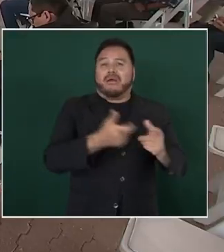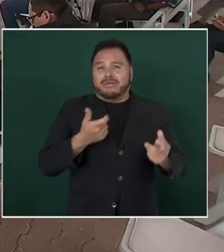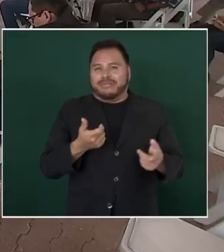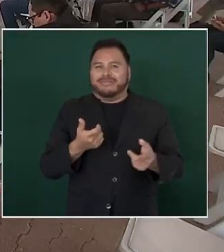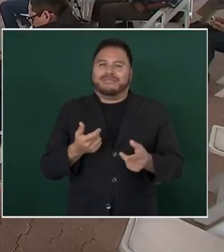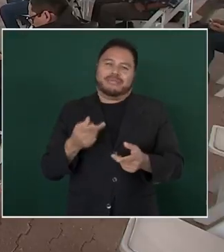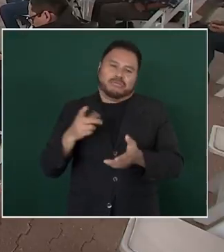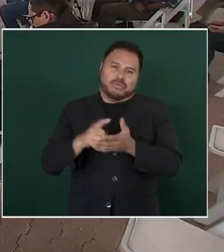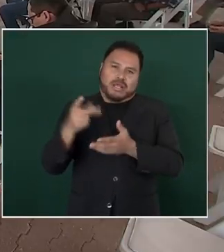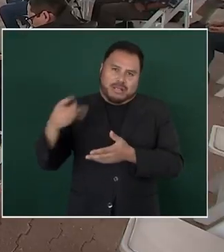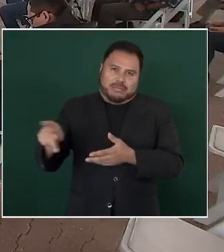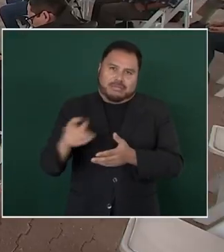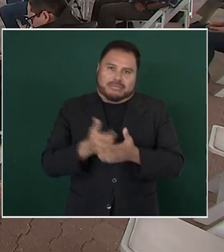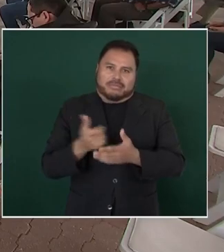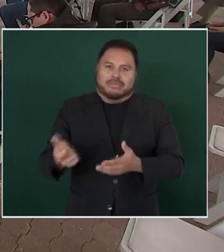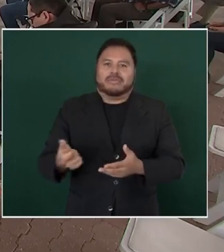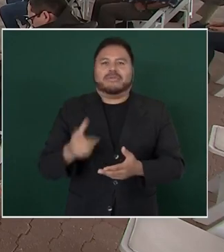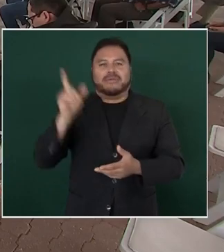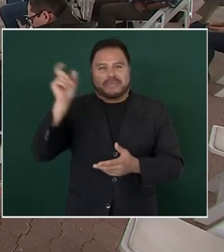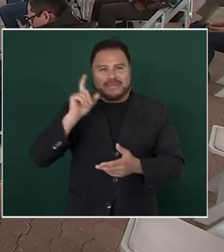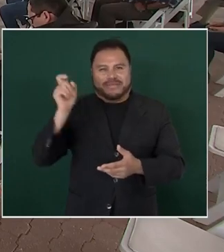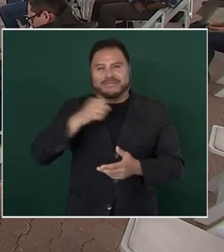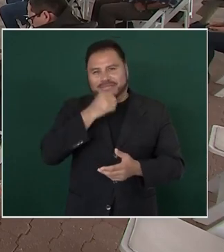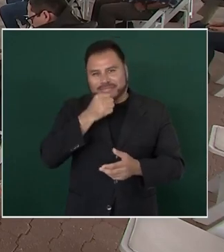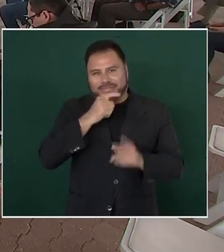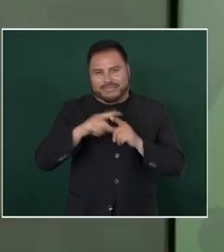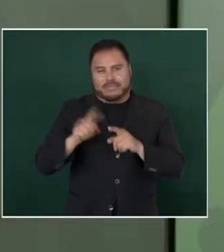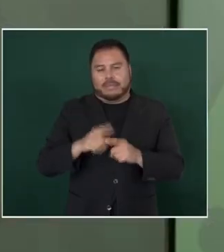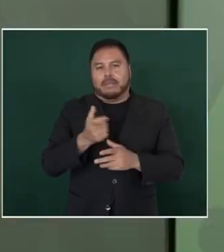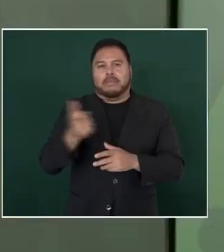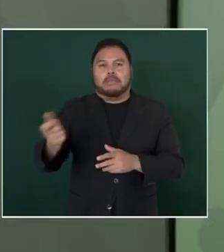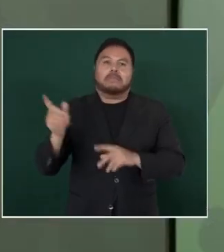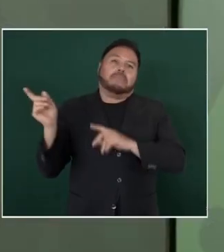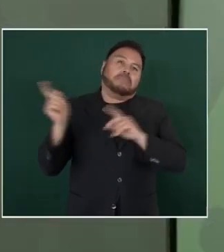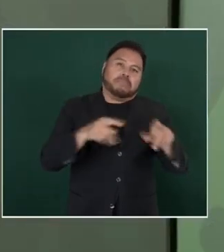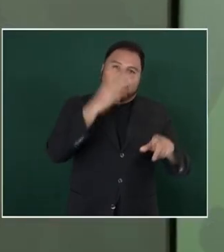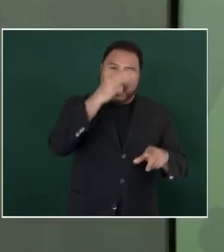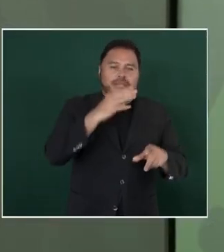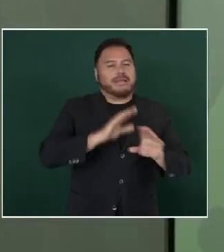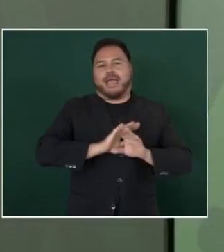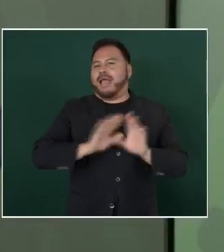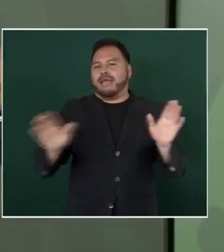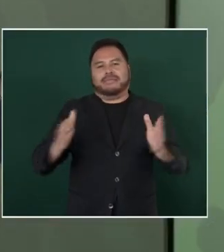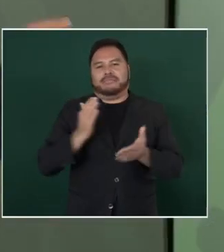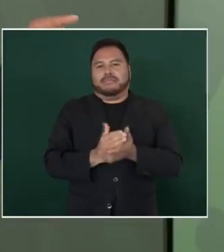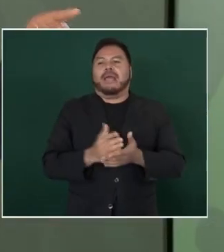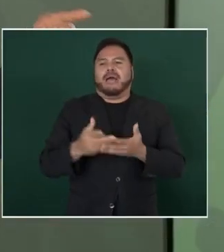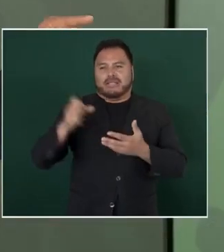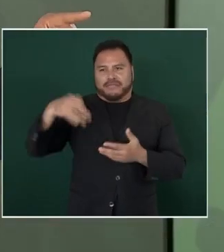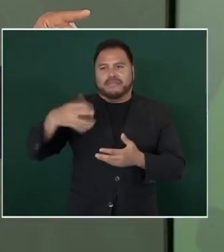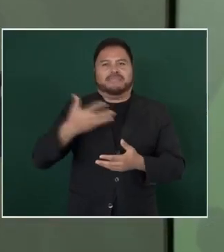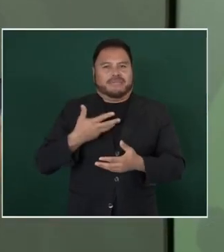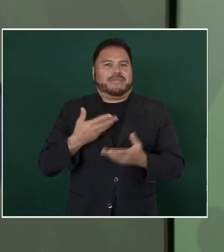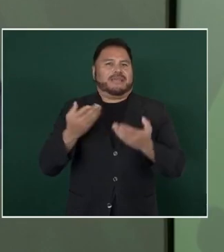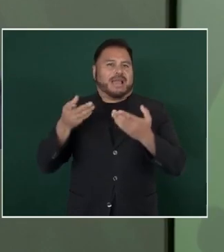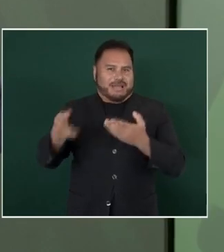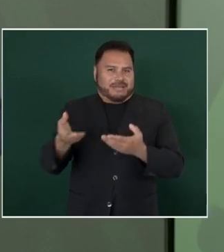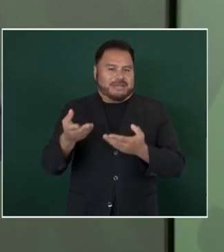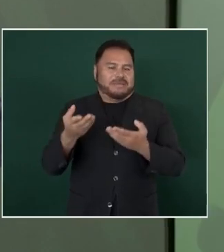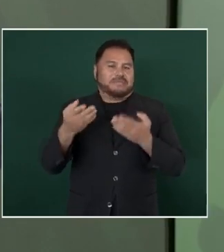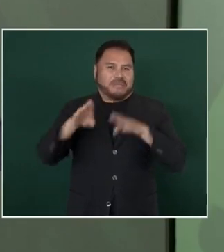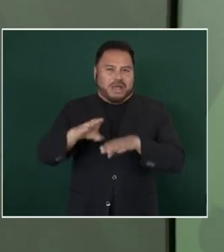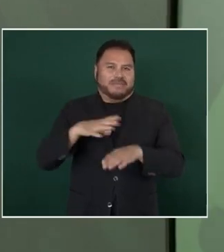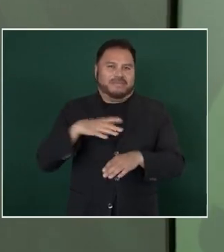que por derecho les corresponde, sus pensiones. Y ahora ya, allá en San Felipe. Y también